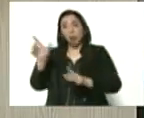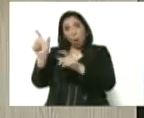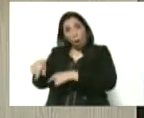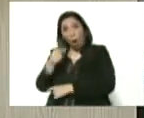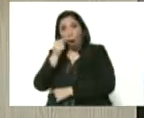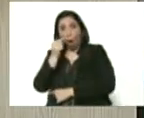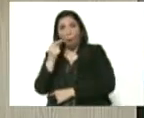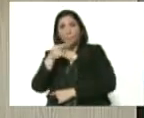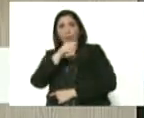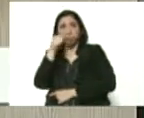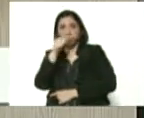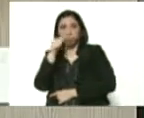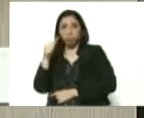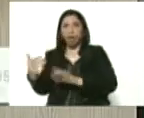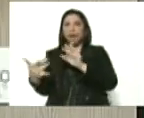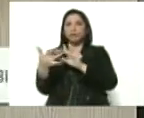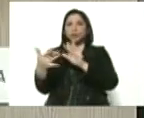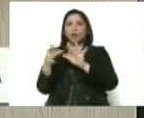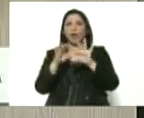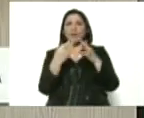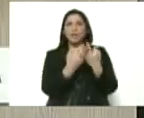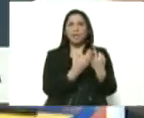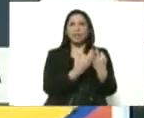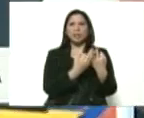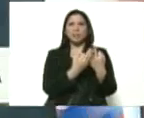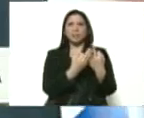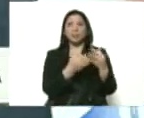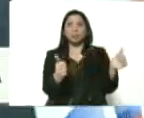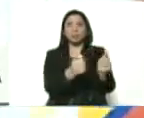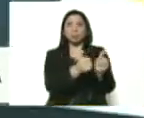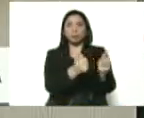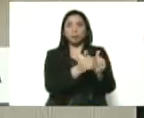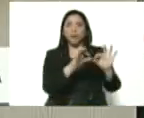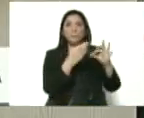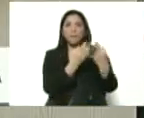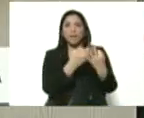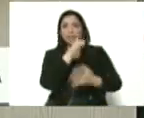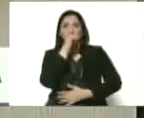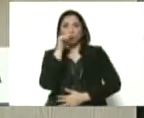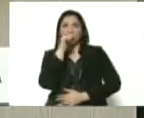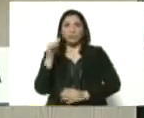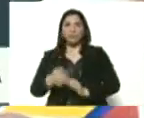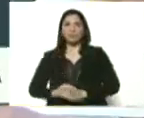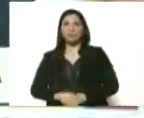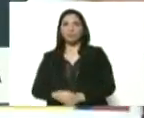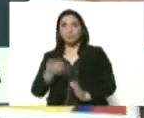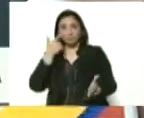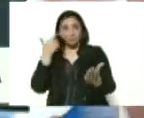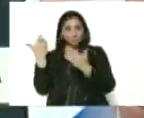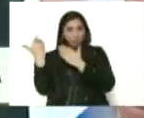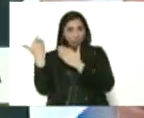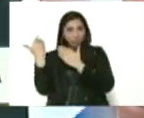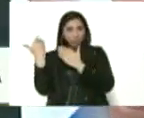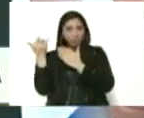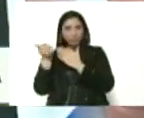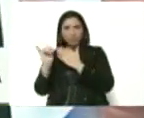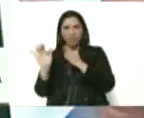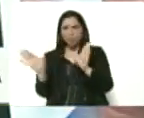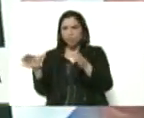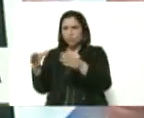narcotraficante que estaba asociado familiarmente con narcotraficantes. Aquí están los